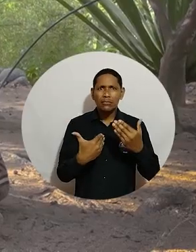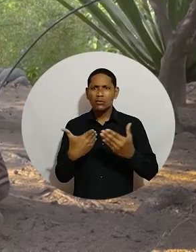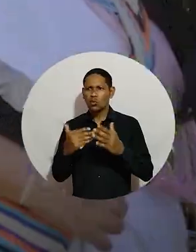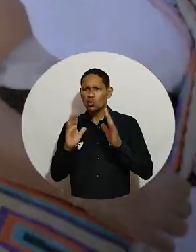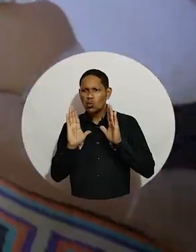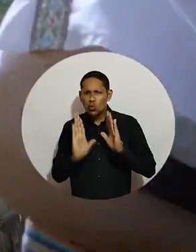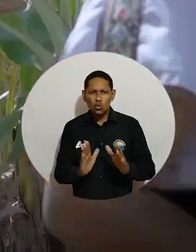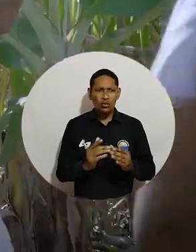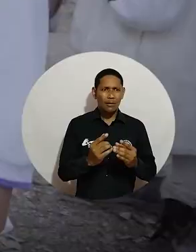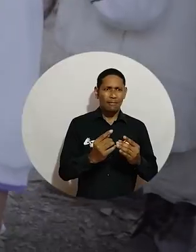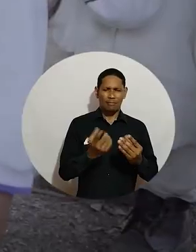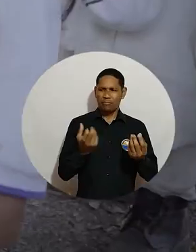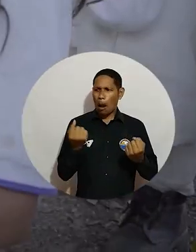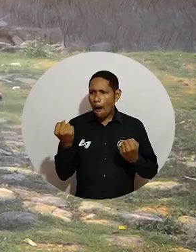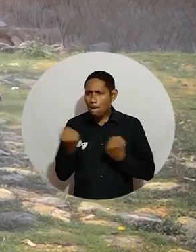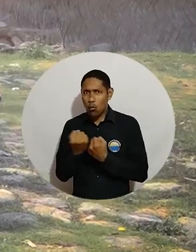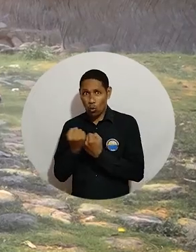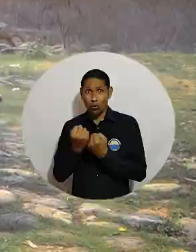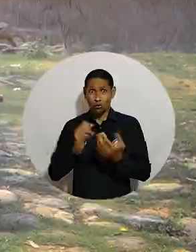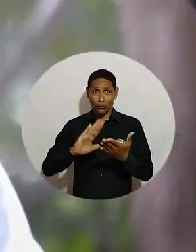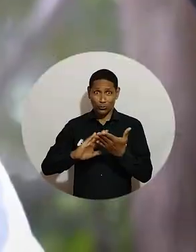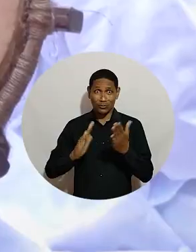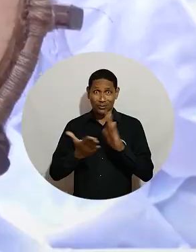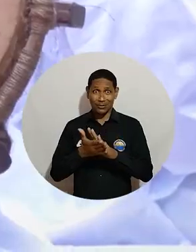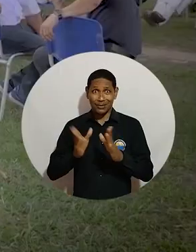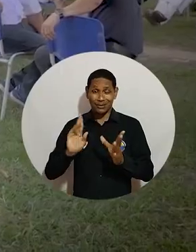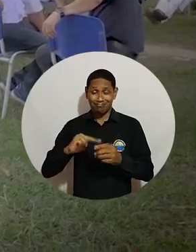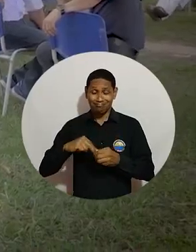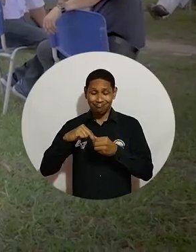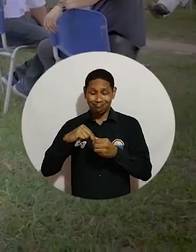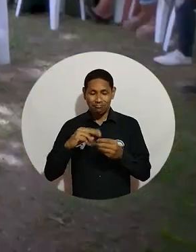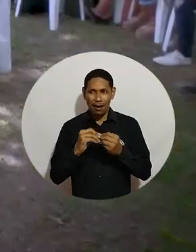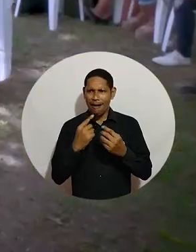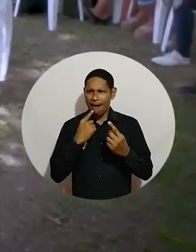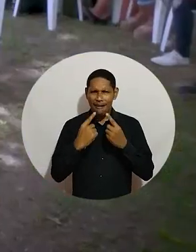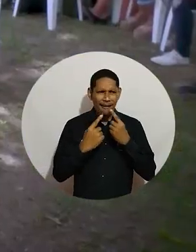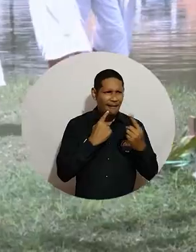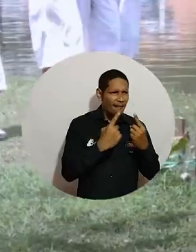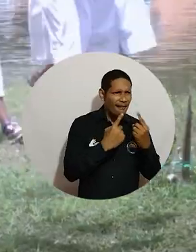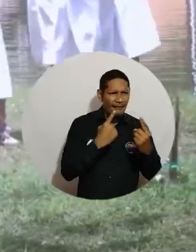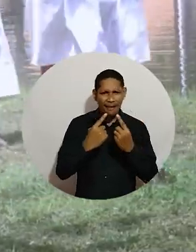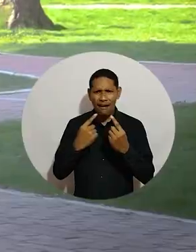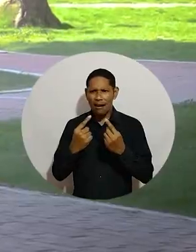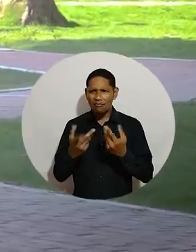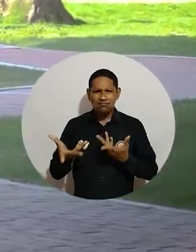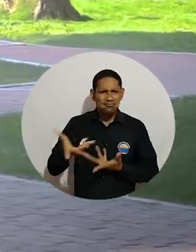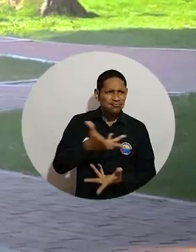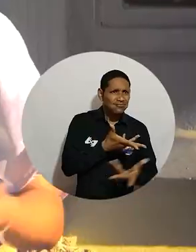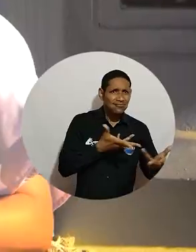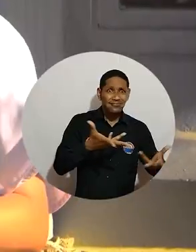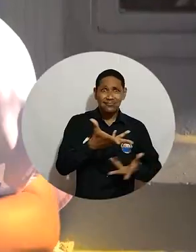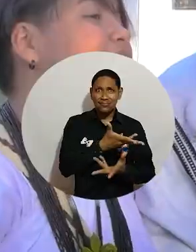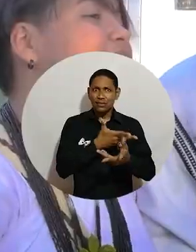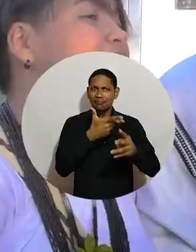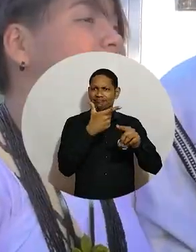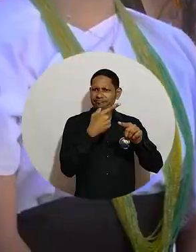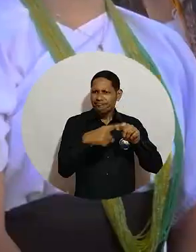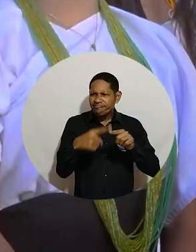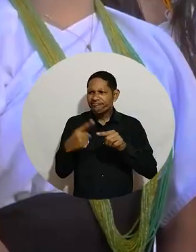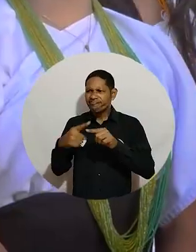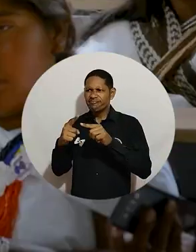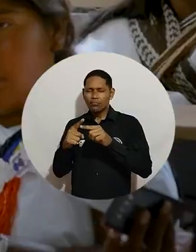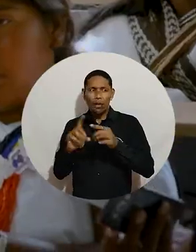avance en términos de apoyo hacia las comunidades indígenas, y ha puesto en diálogo además para que